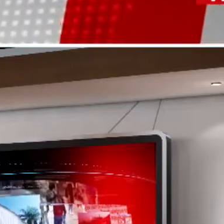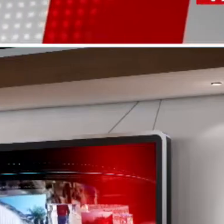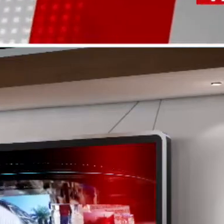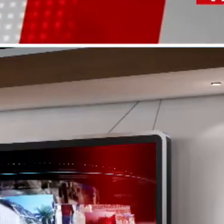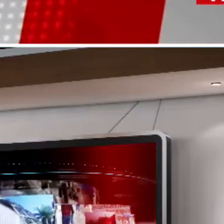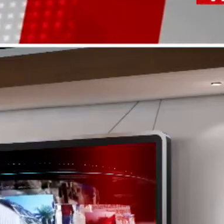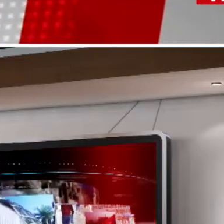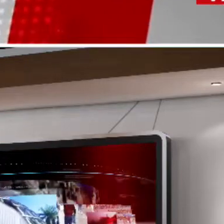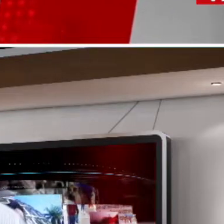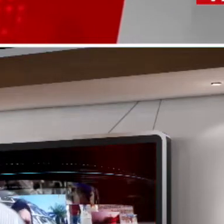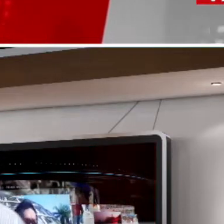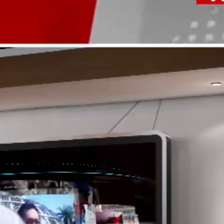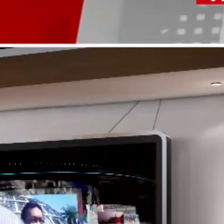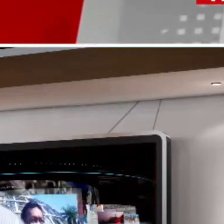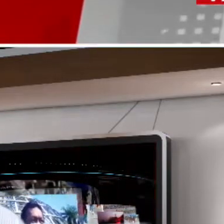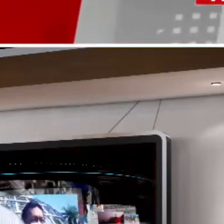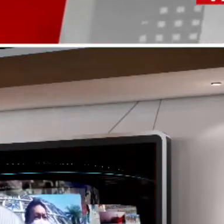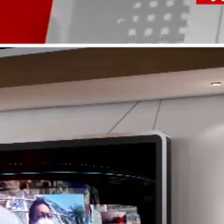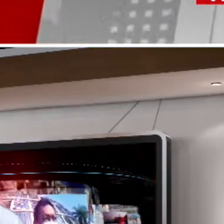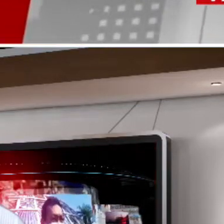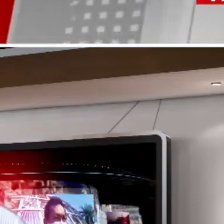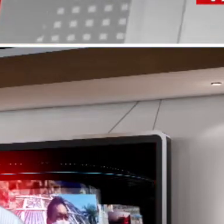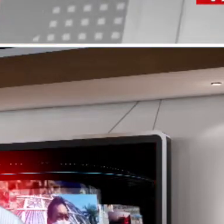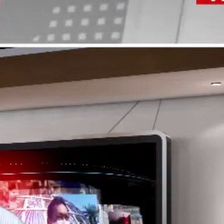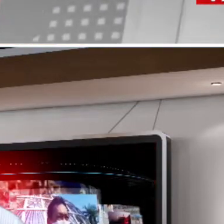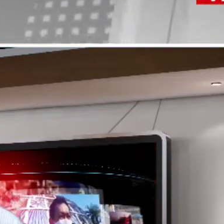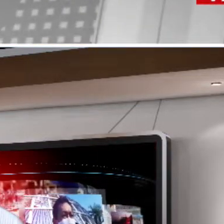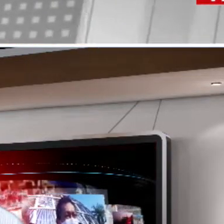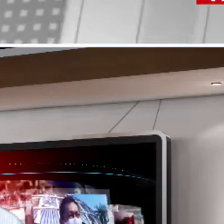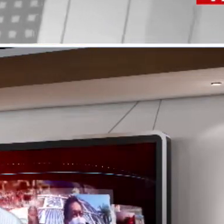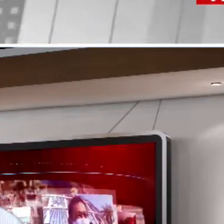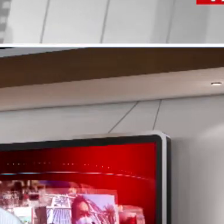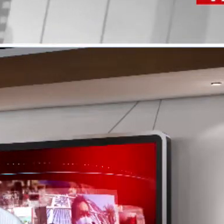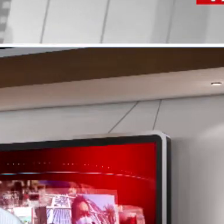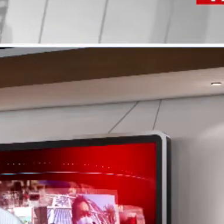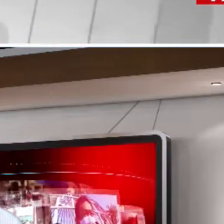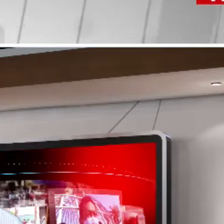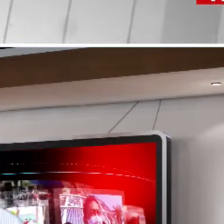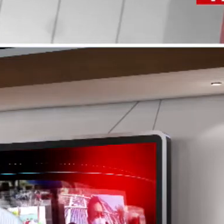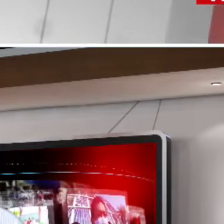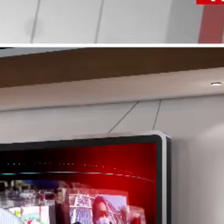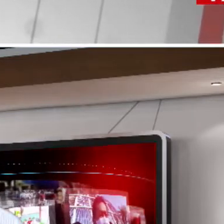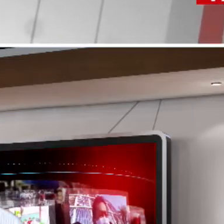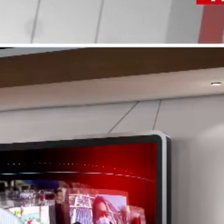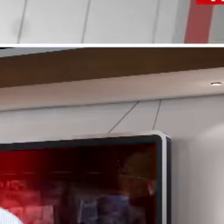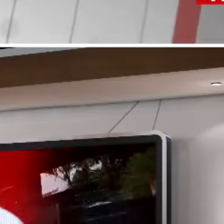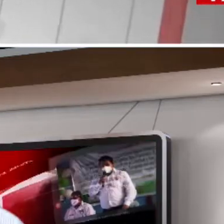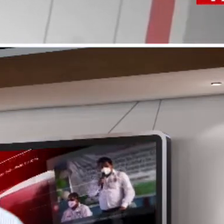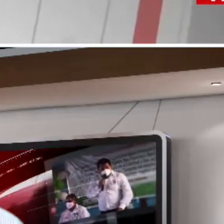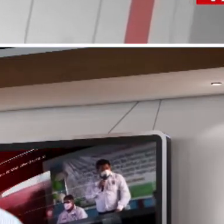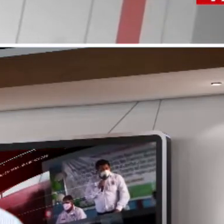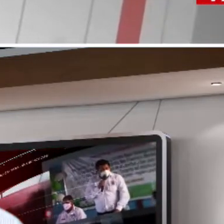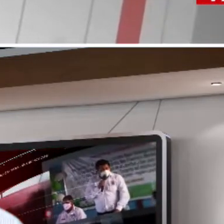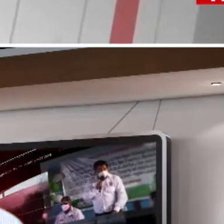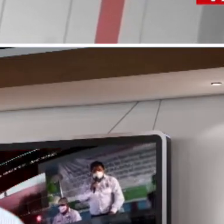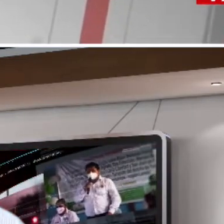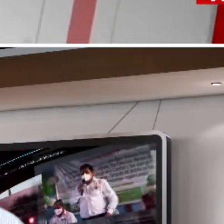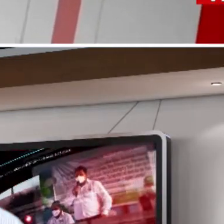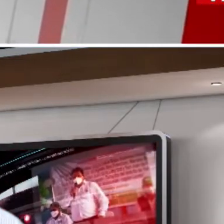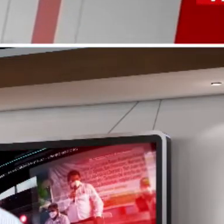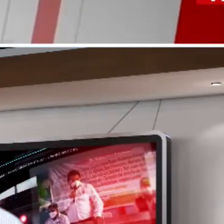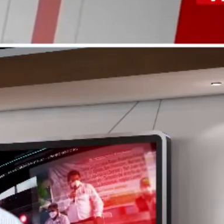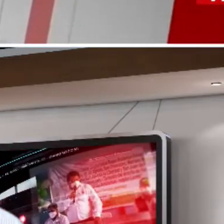Flores, implementar equipos de trabajo conjuntamente con las municipalidades, firmar convenios para el proceso de saneamiento físico legal